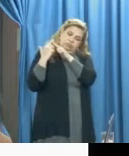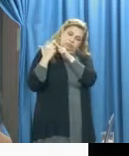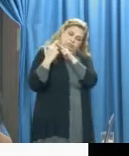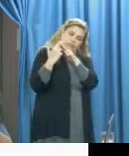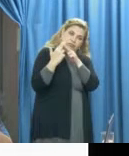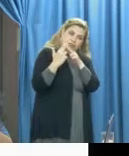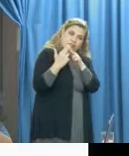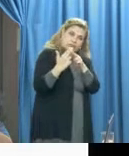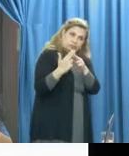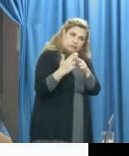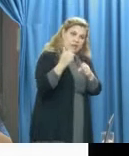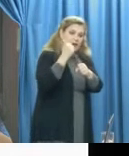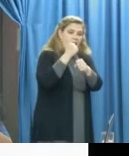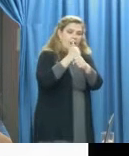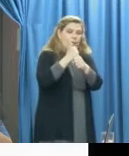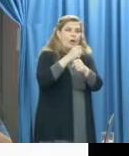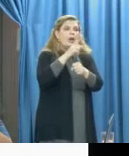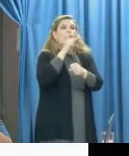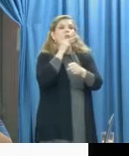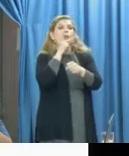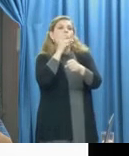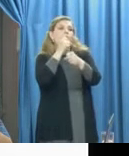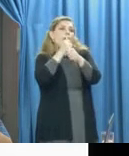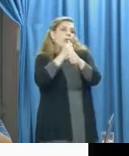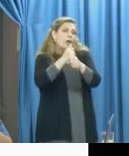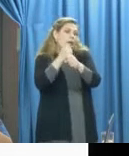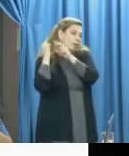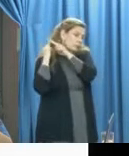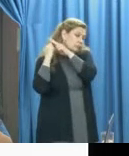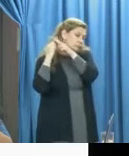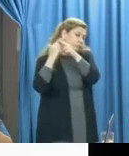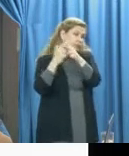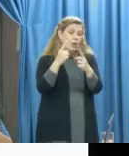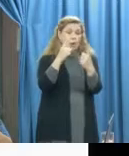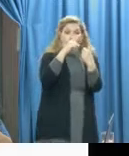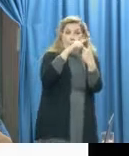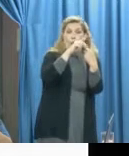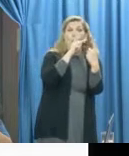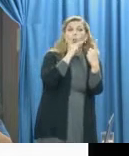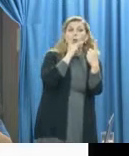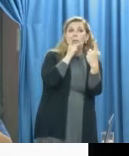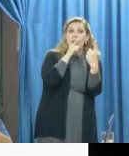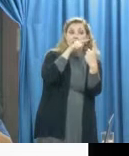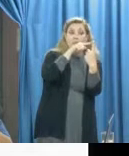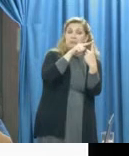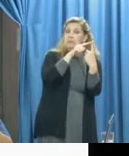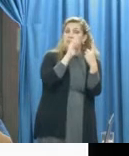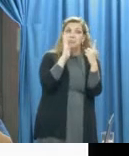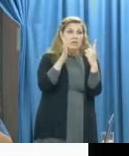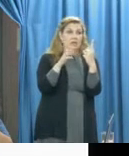generaciones atrás, pero solamente uno de los papás la tiene que tener.